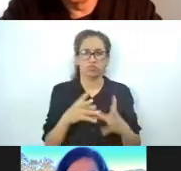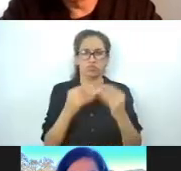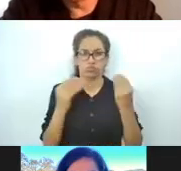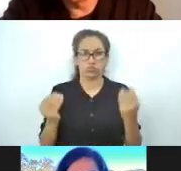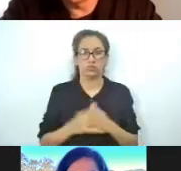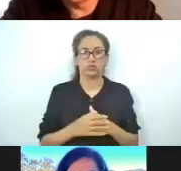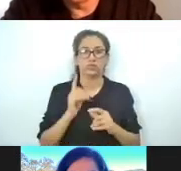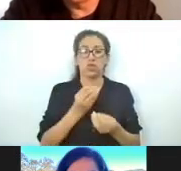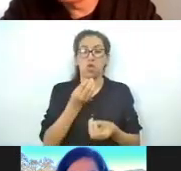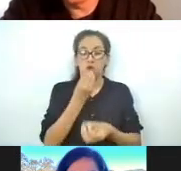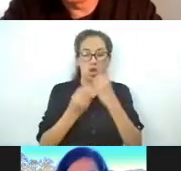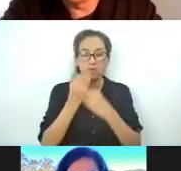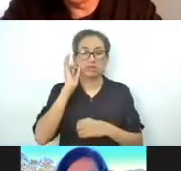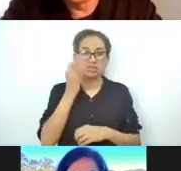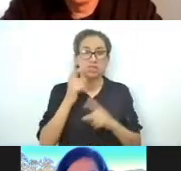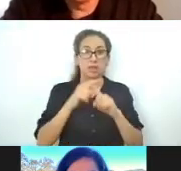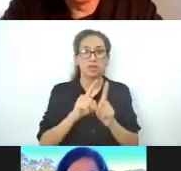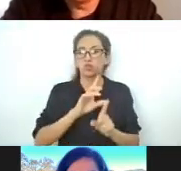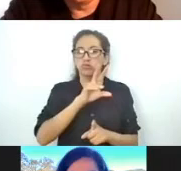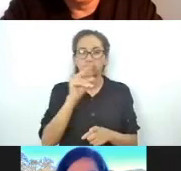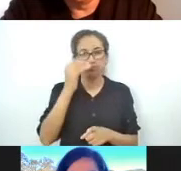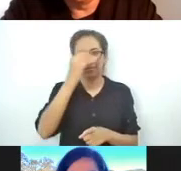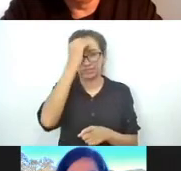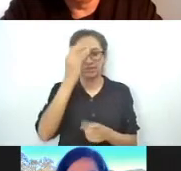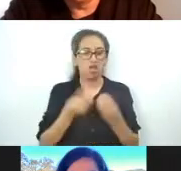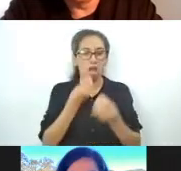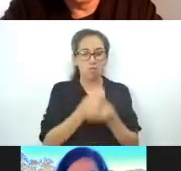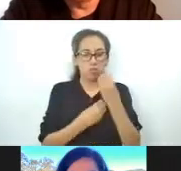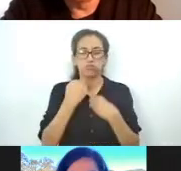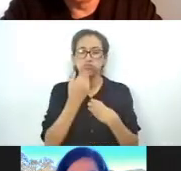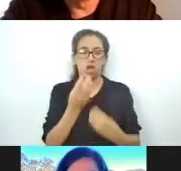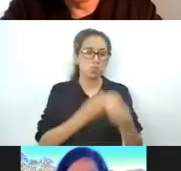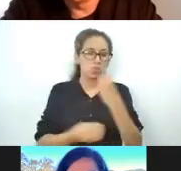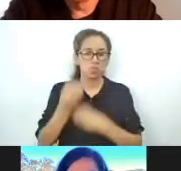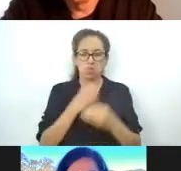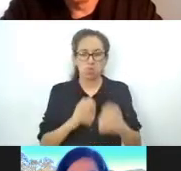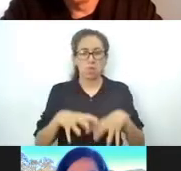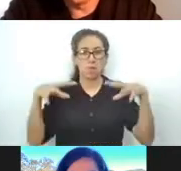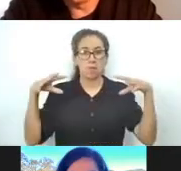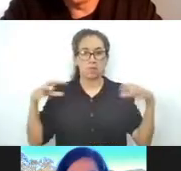la comida es tan rica, pero que no sabemos comer, ¿no? Y que tenemos una